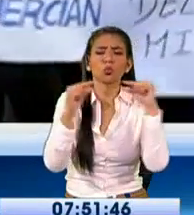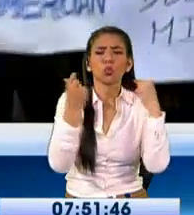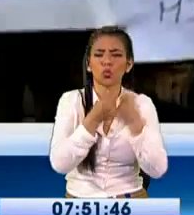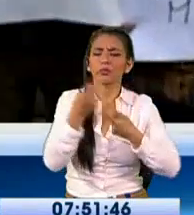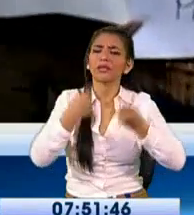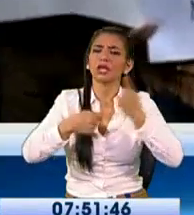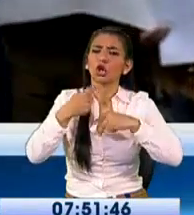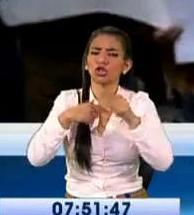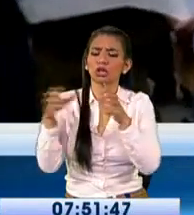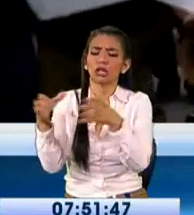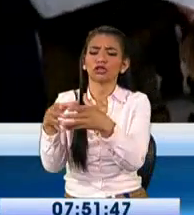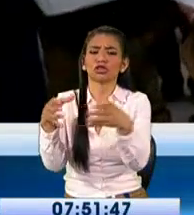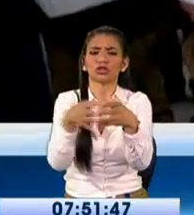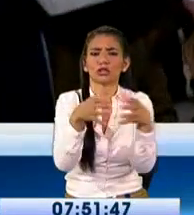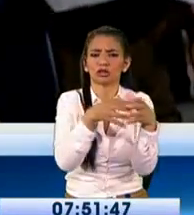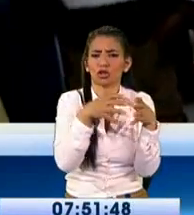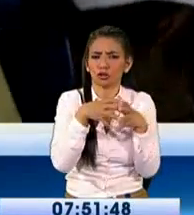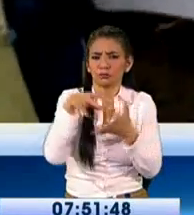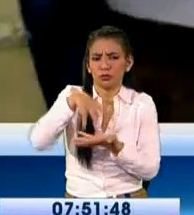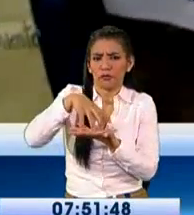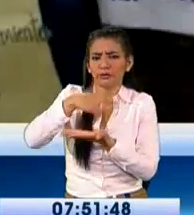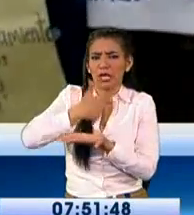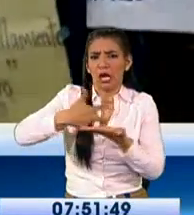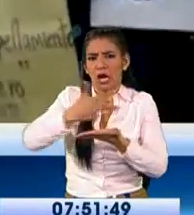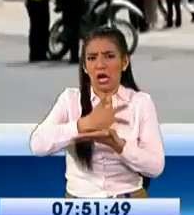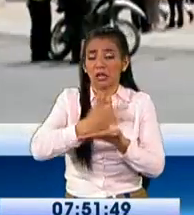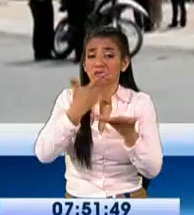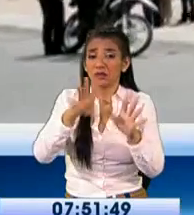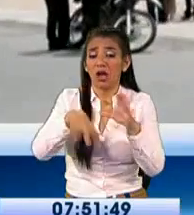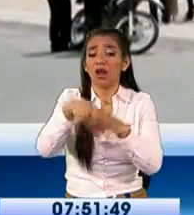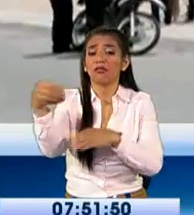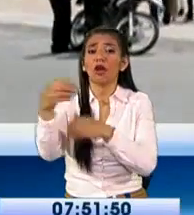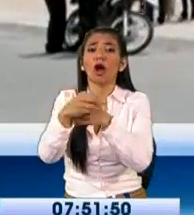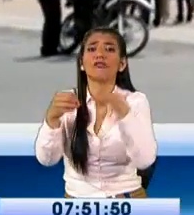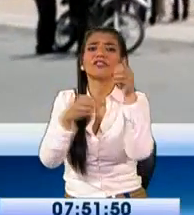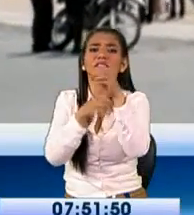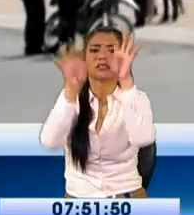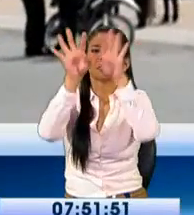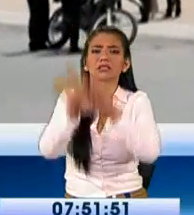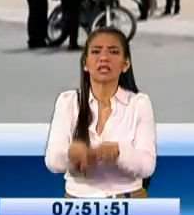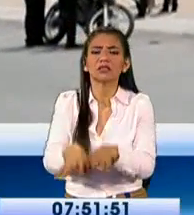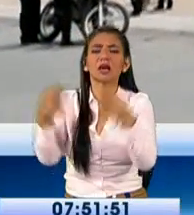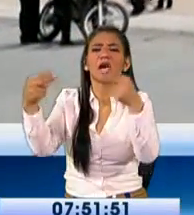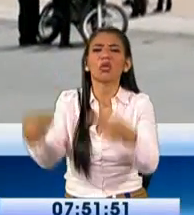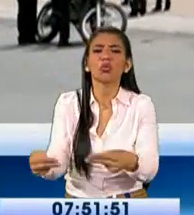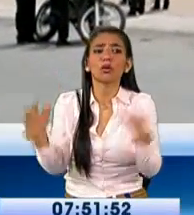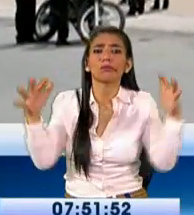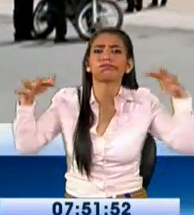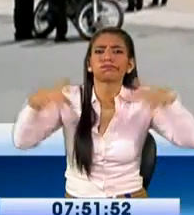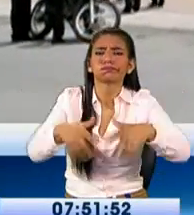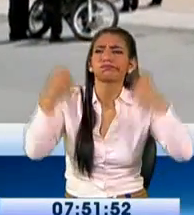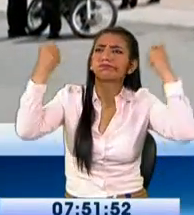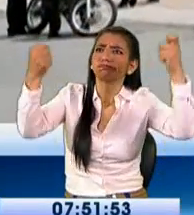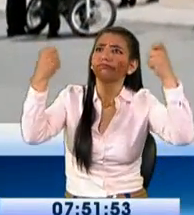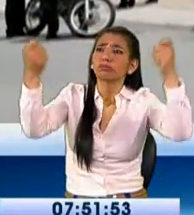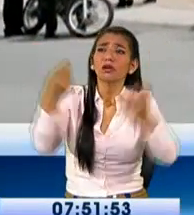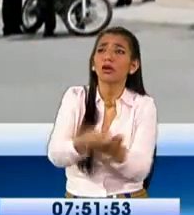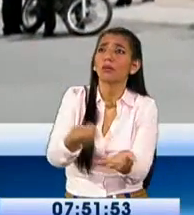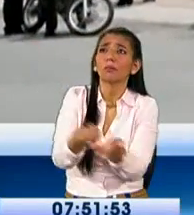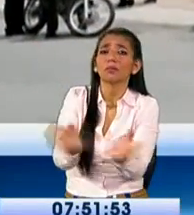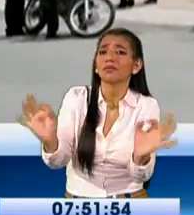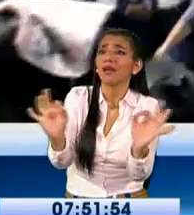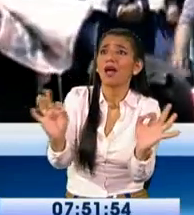asociaciones de la provincia protagonizaron fuera de las oficinas de la ciudad dicen sentirse afectados por la falta de compradores y los excesivos